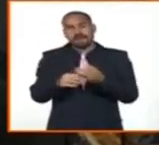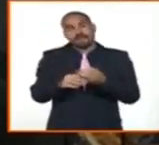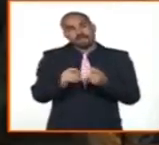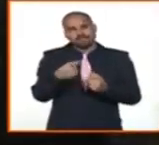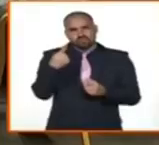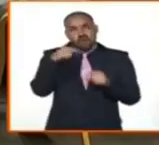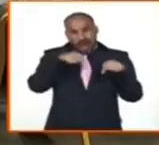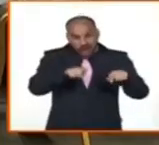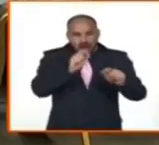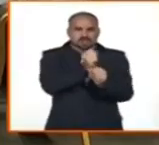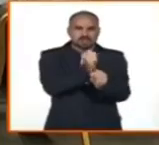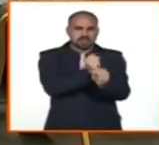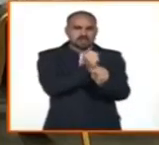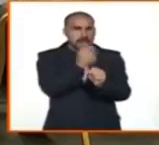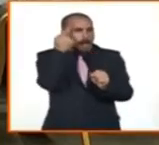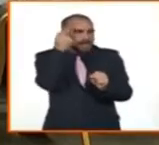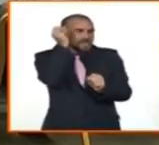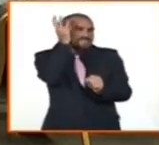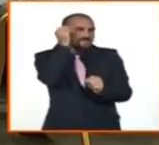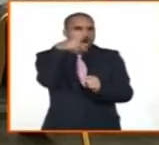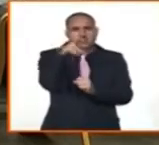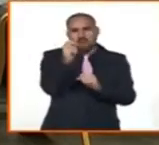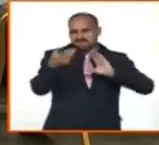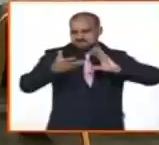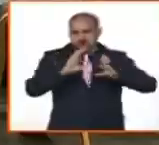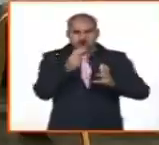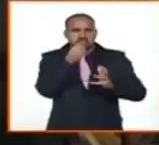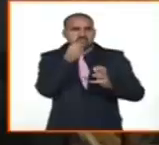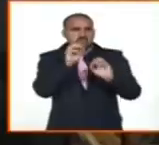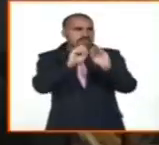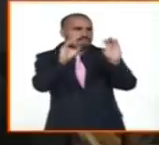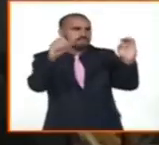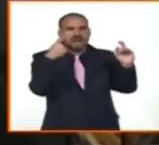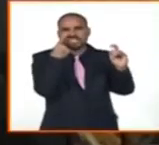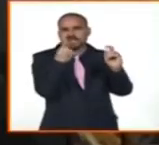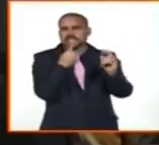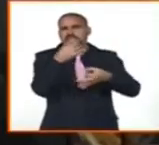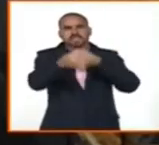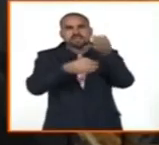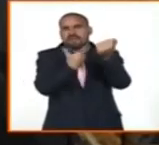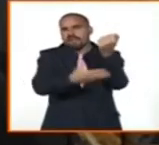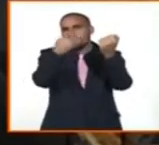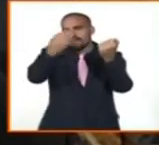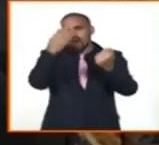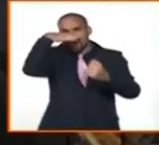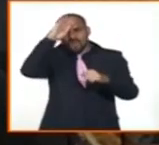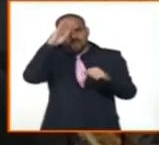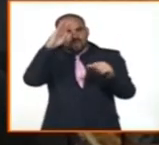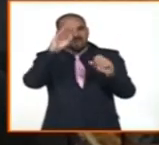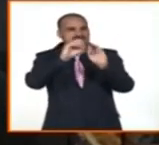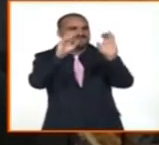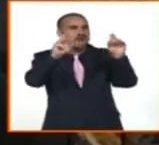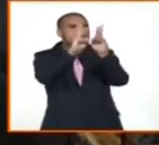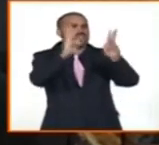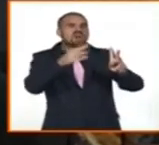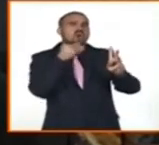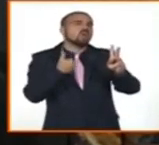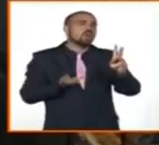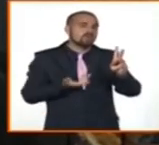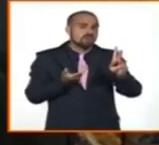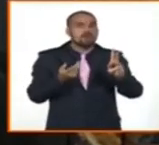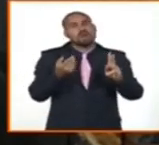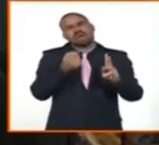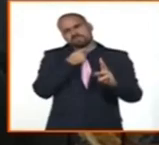más innovadores? ¿Cómo buscamos nuevas formas para lograr poner esos contenidos? Y en todo lo que ustedes nos puedan ayudar en eso,